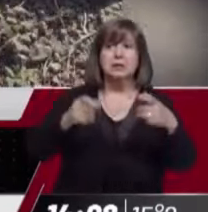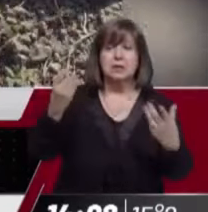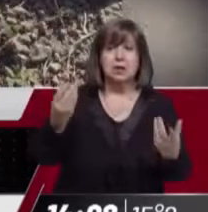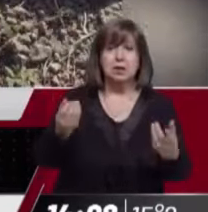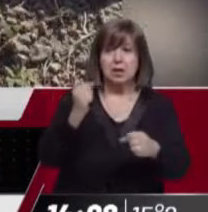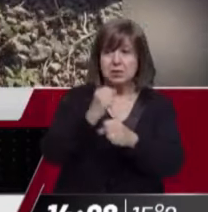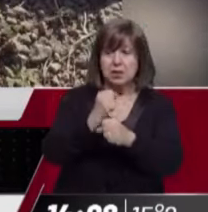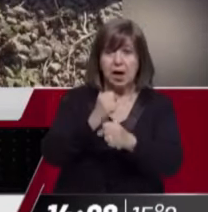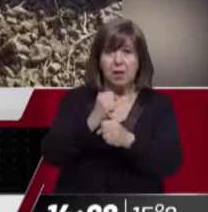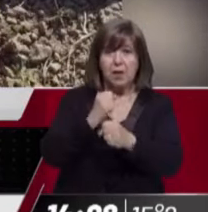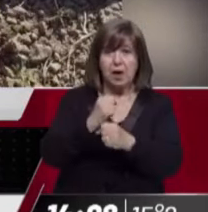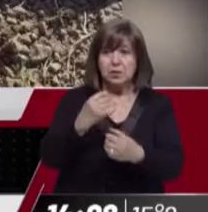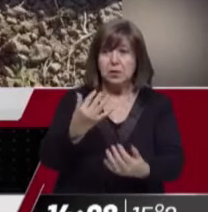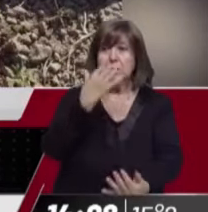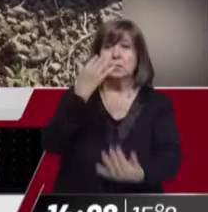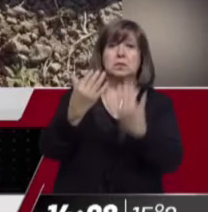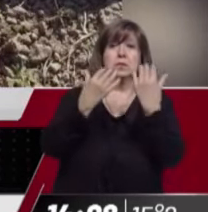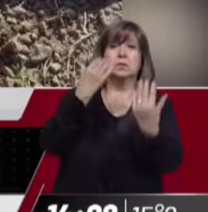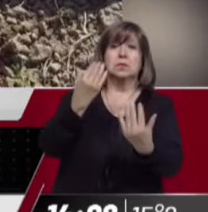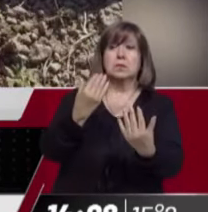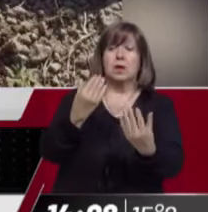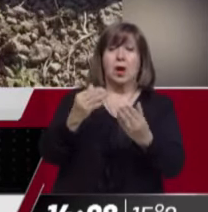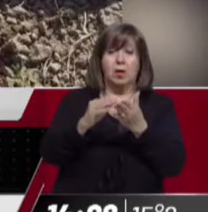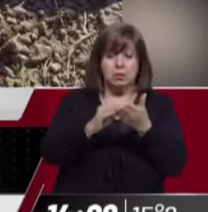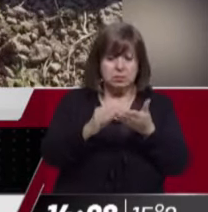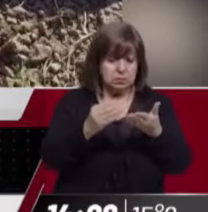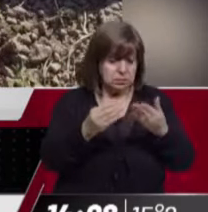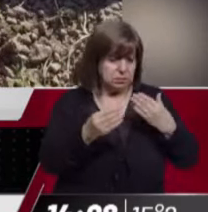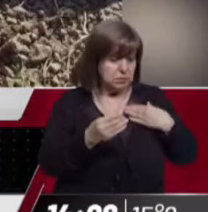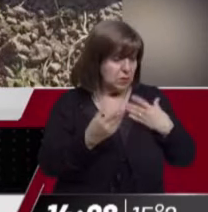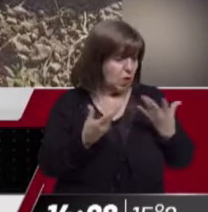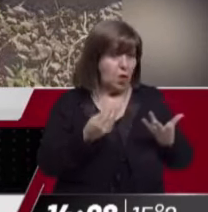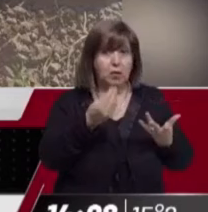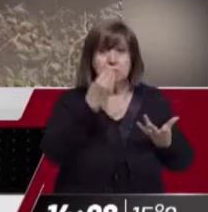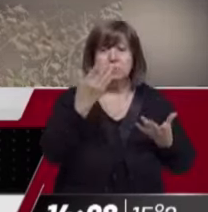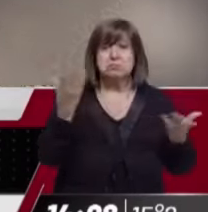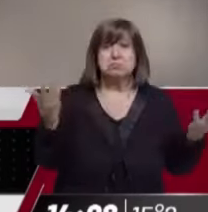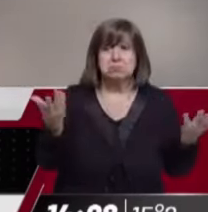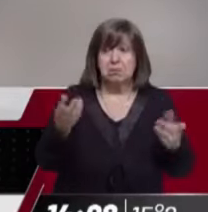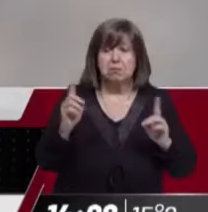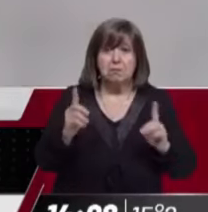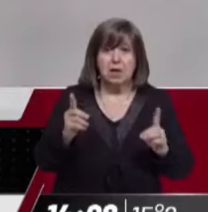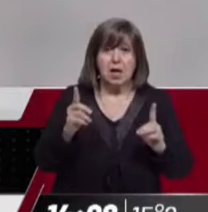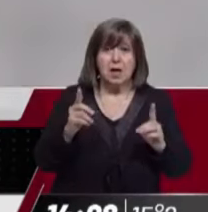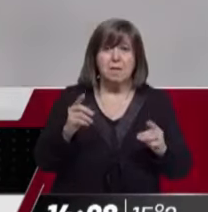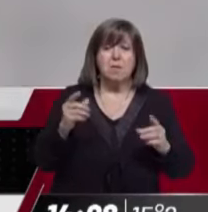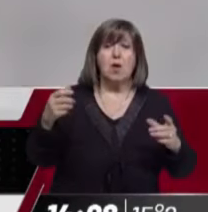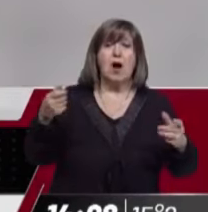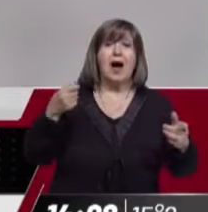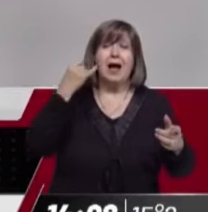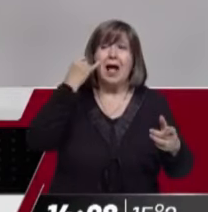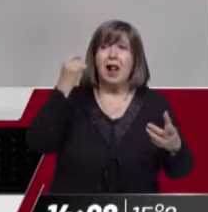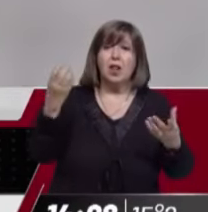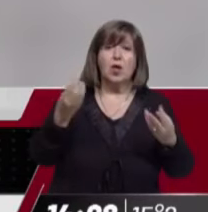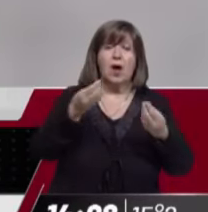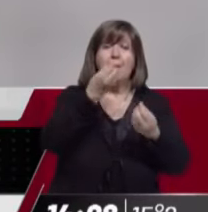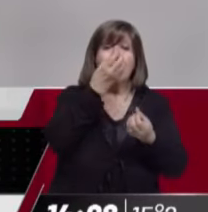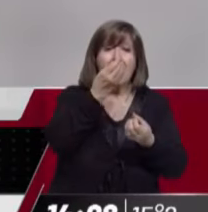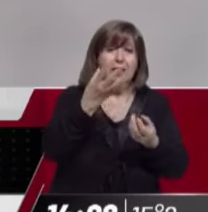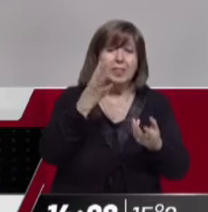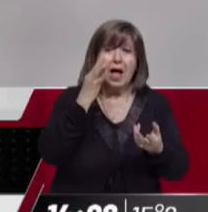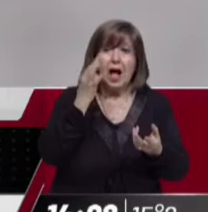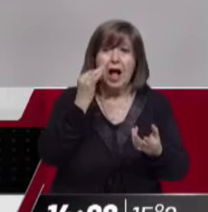que trabajan en estos lugares también puedan llegar a padecer algún tipo de inconvenientes con estos fertilizantes, en principio, que